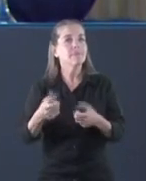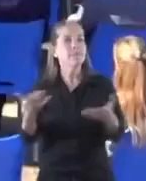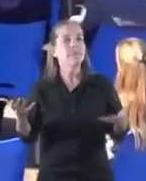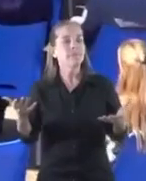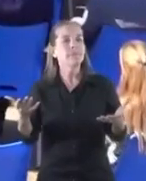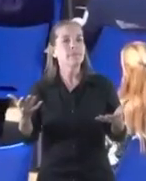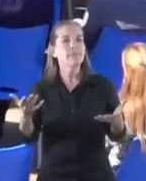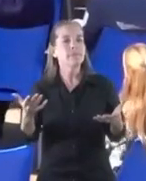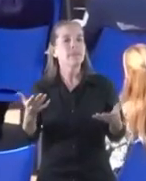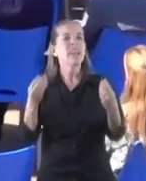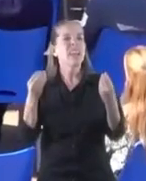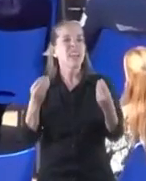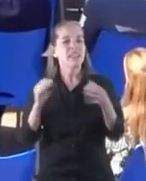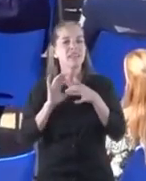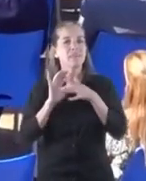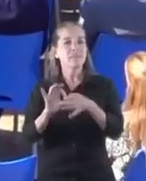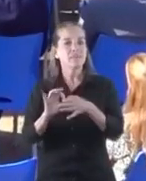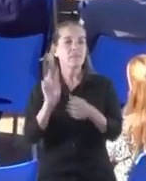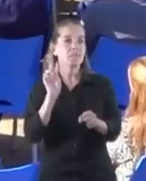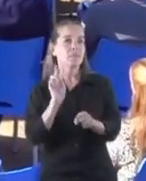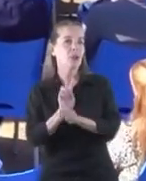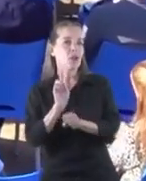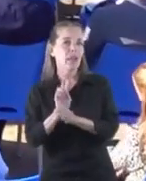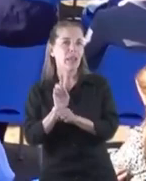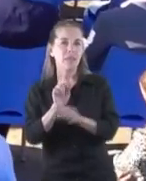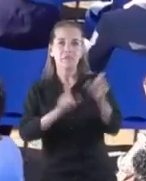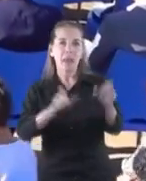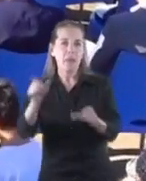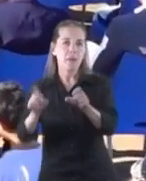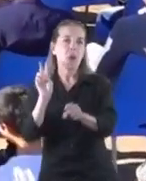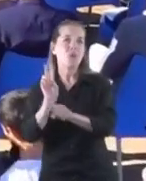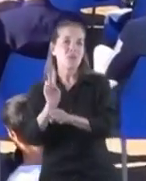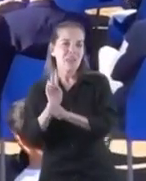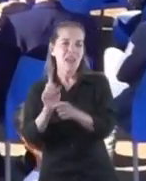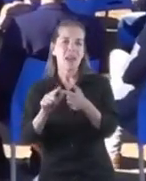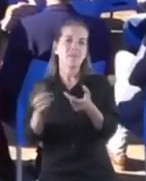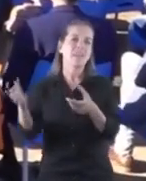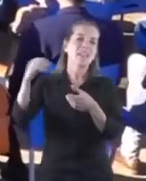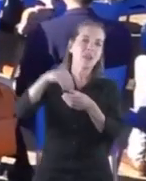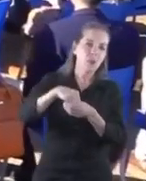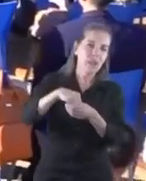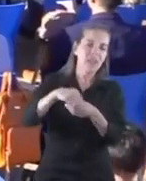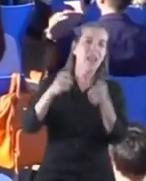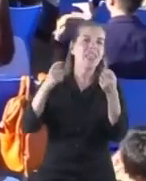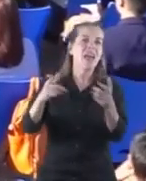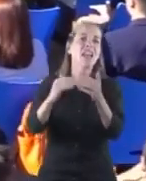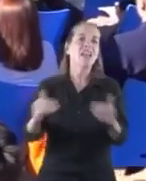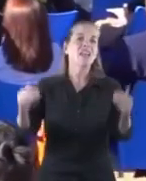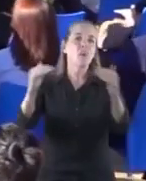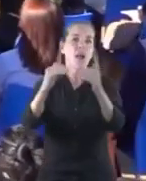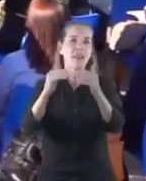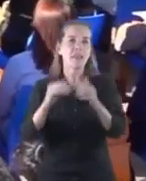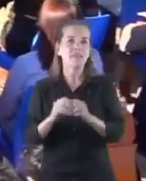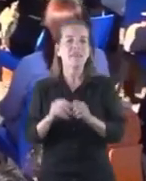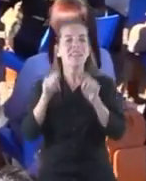Tiene que ver con proteger, con cuidar, con incluir, con igualar. Ese